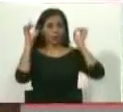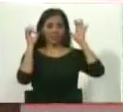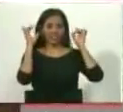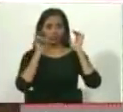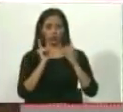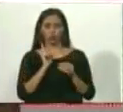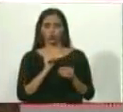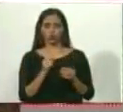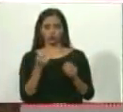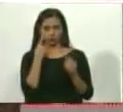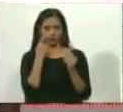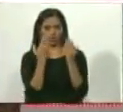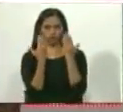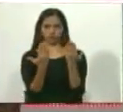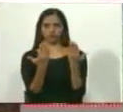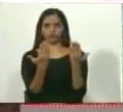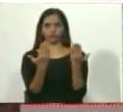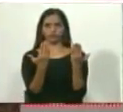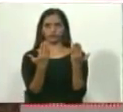no.